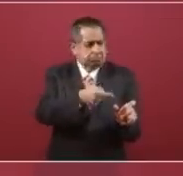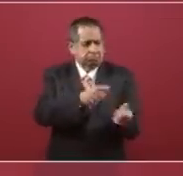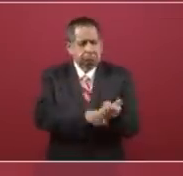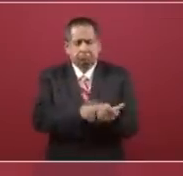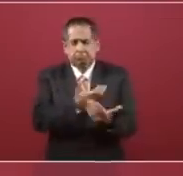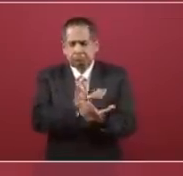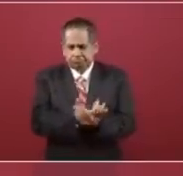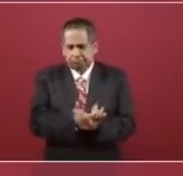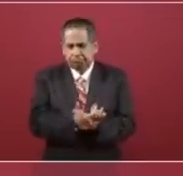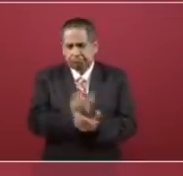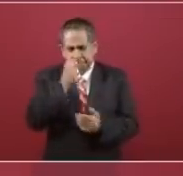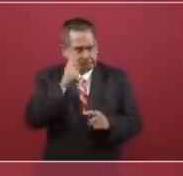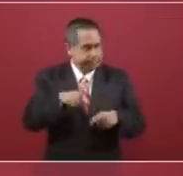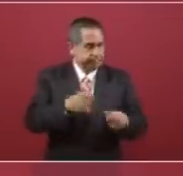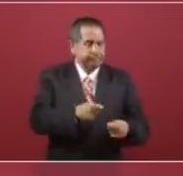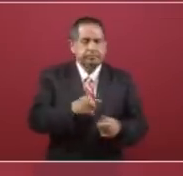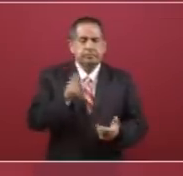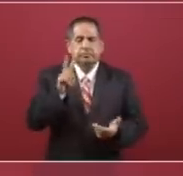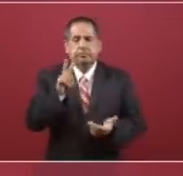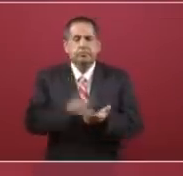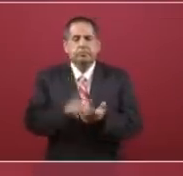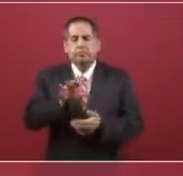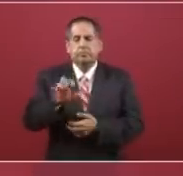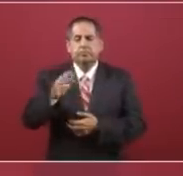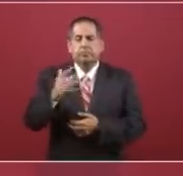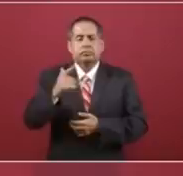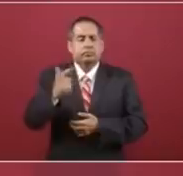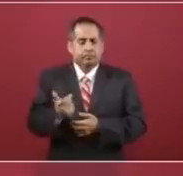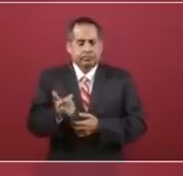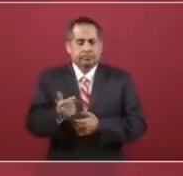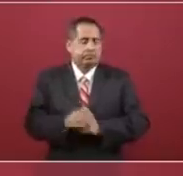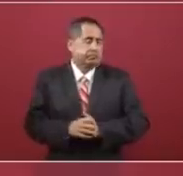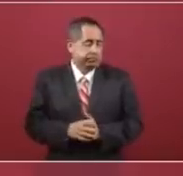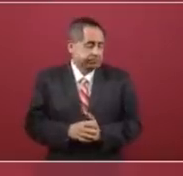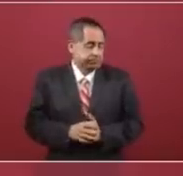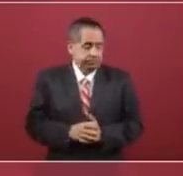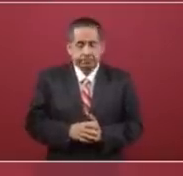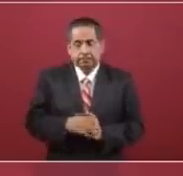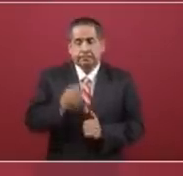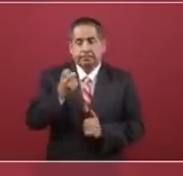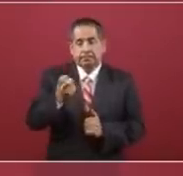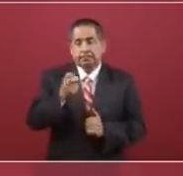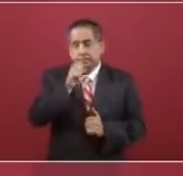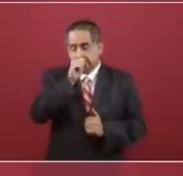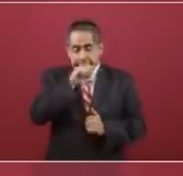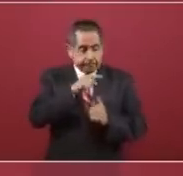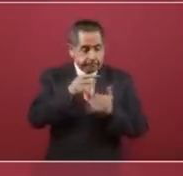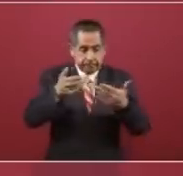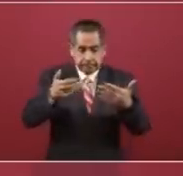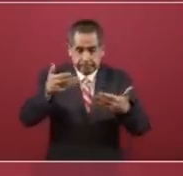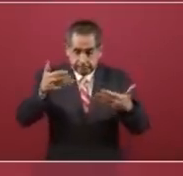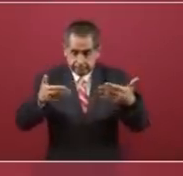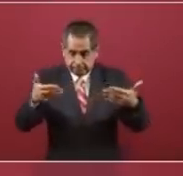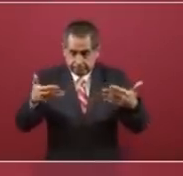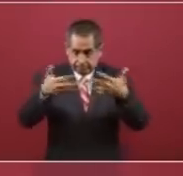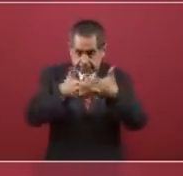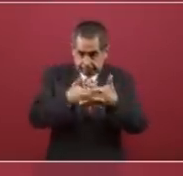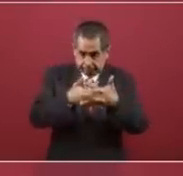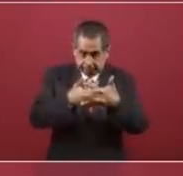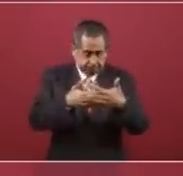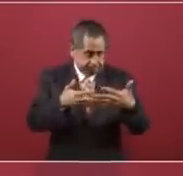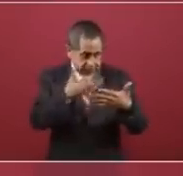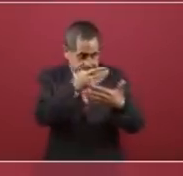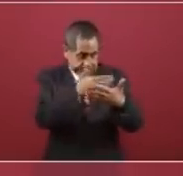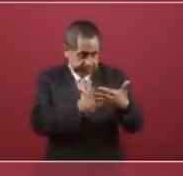entreguen los 2,550 pesos. Eso, el cotejar esa